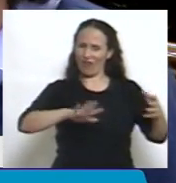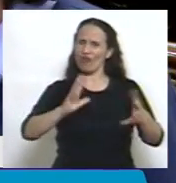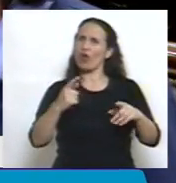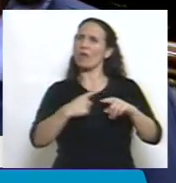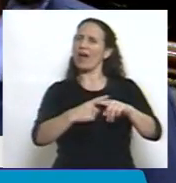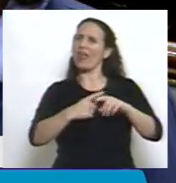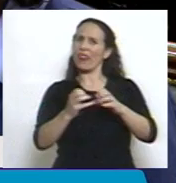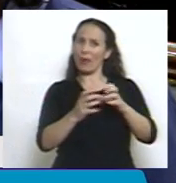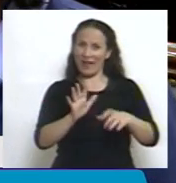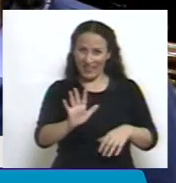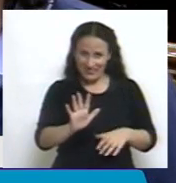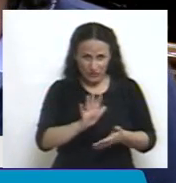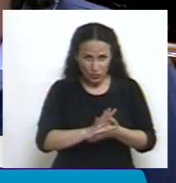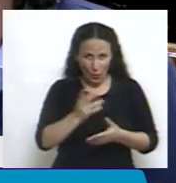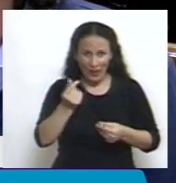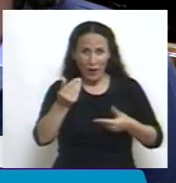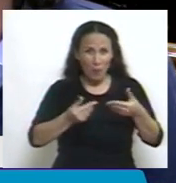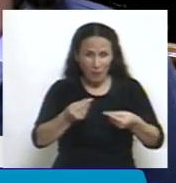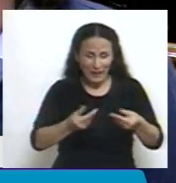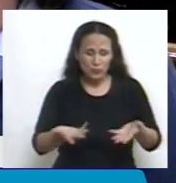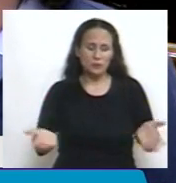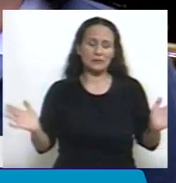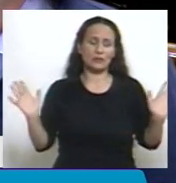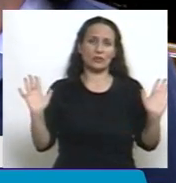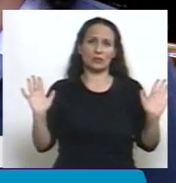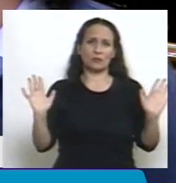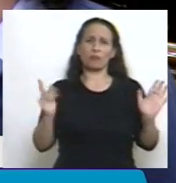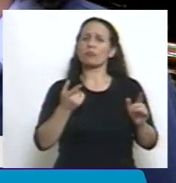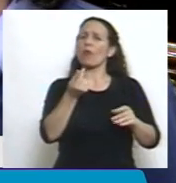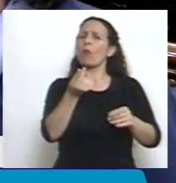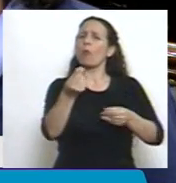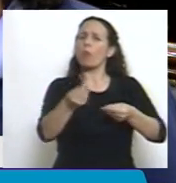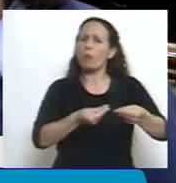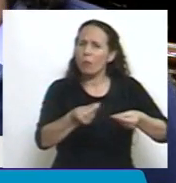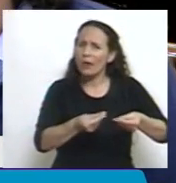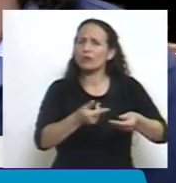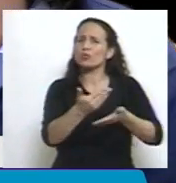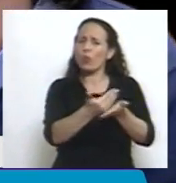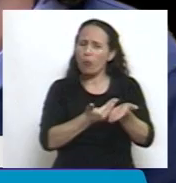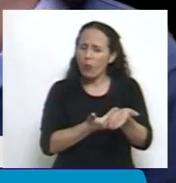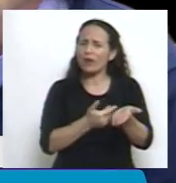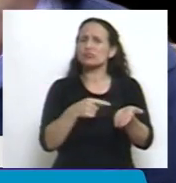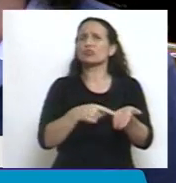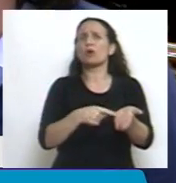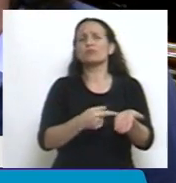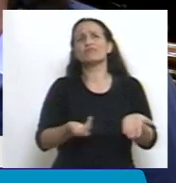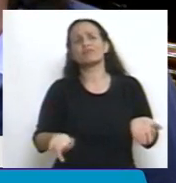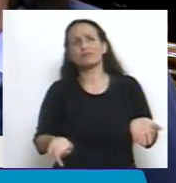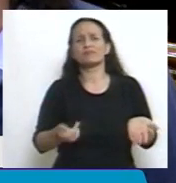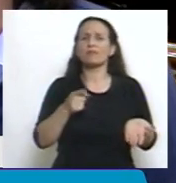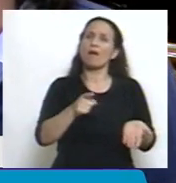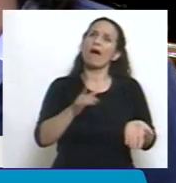menos que del presupuesto. El presupuesto no es una enunciación irrelevante para que la aprobemos